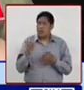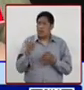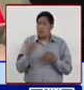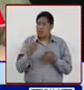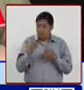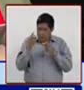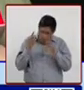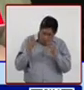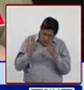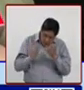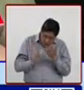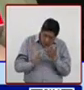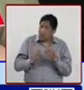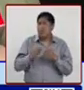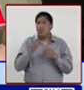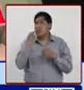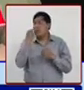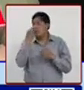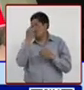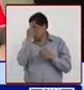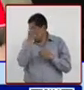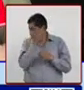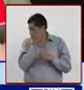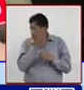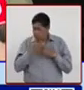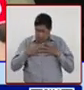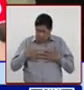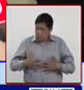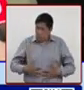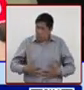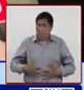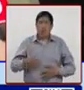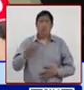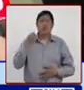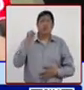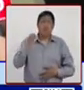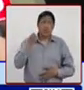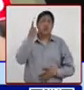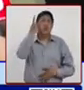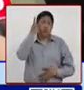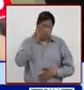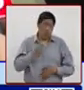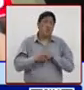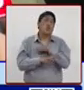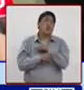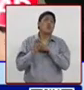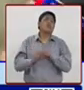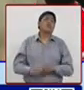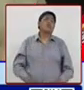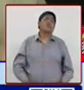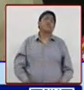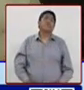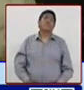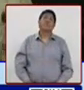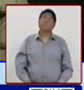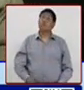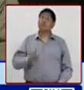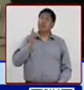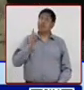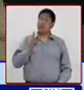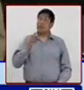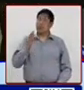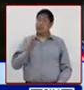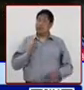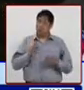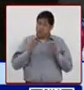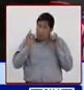por las señales características, las señas características y la vestimenta, él es uno de los autores de este hecho delincuencial. Correcto, mayor. Y ese es